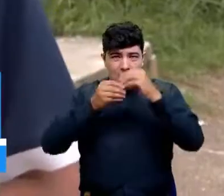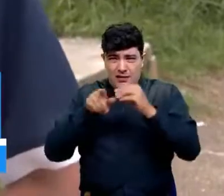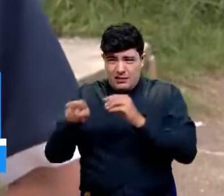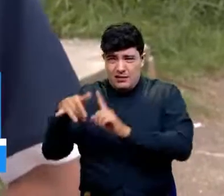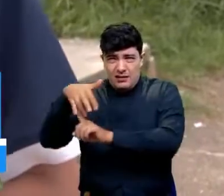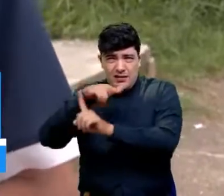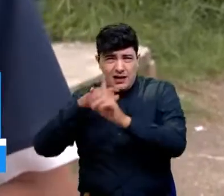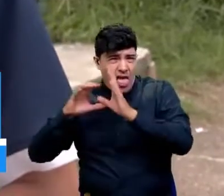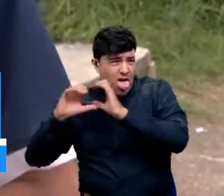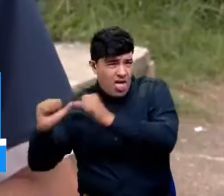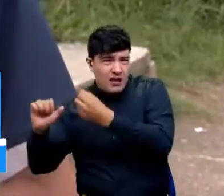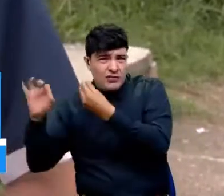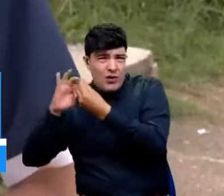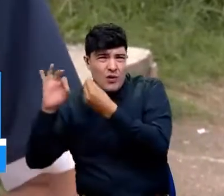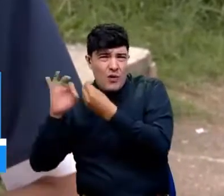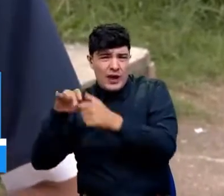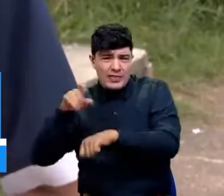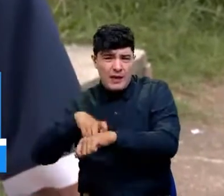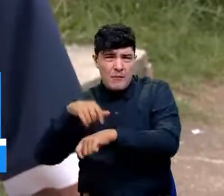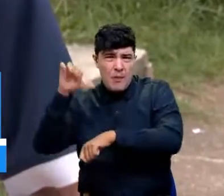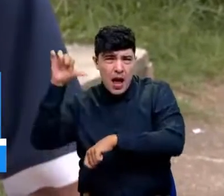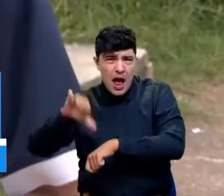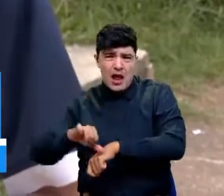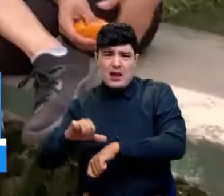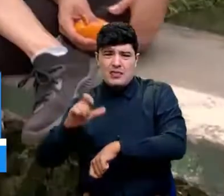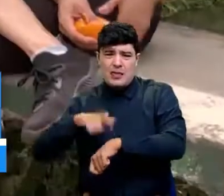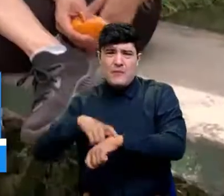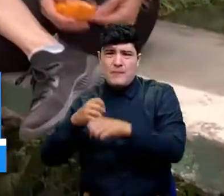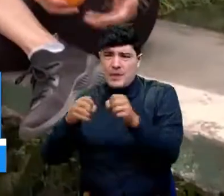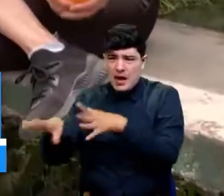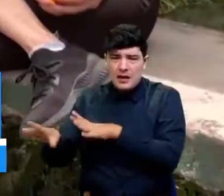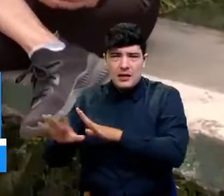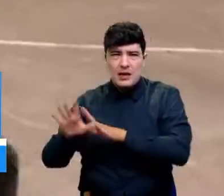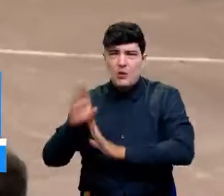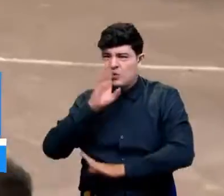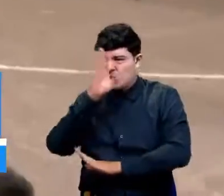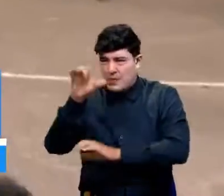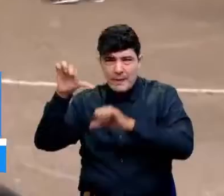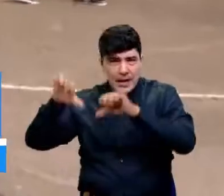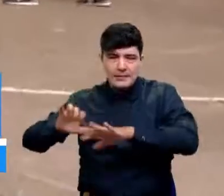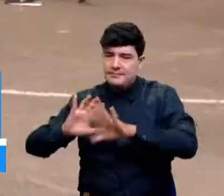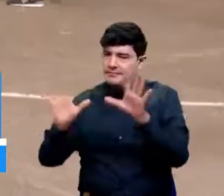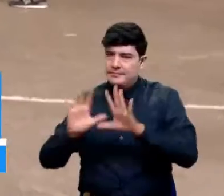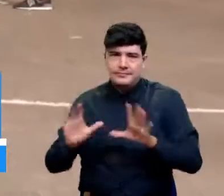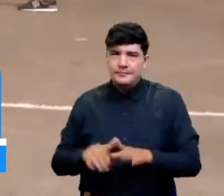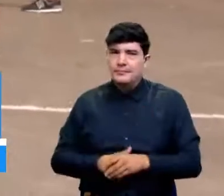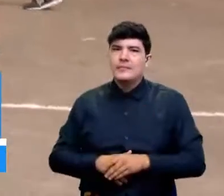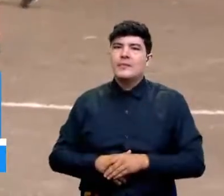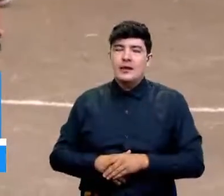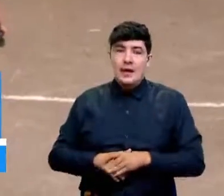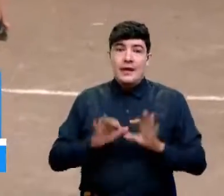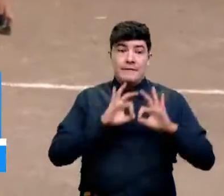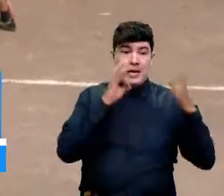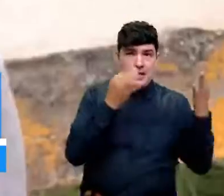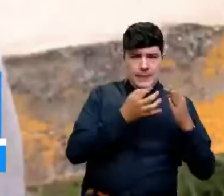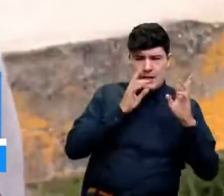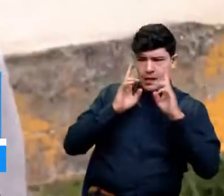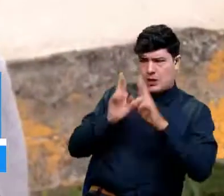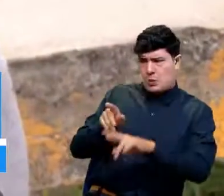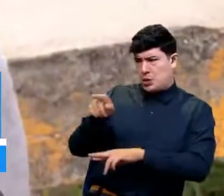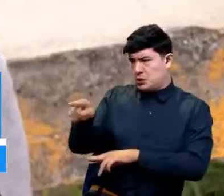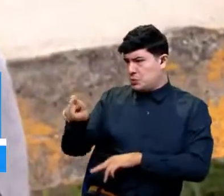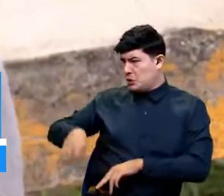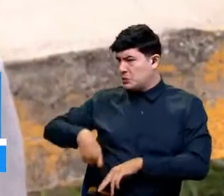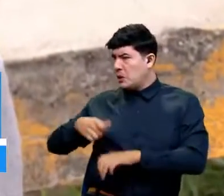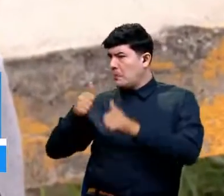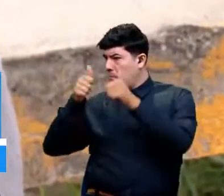ámbito de la droga, de andar con malas costumbres y todo. Y los familiares reconocen la bonita labor que se hace. Bueno, es